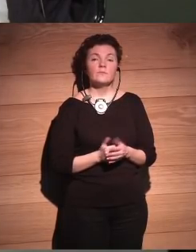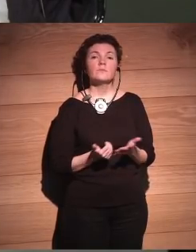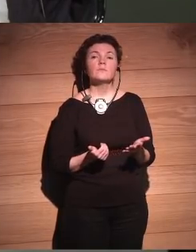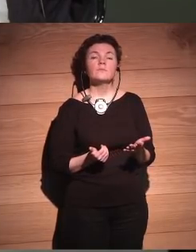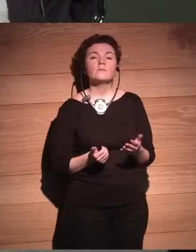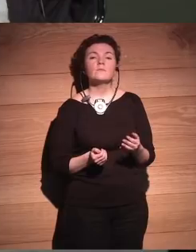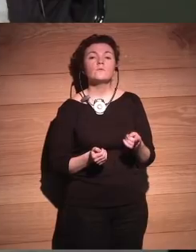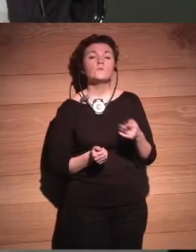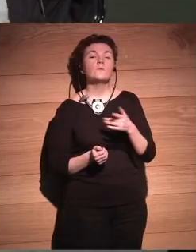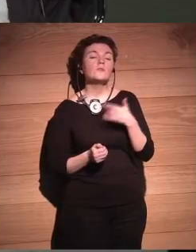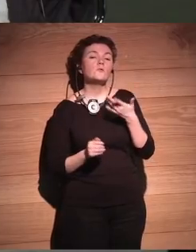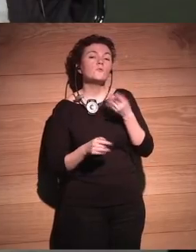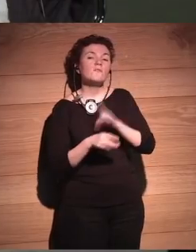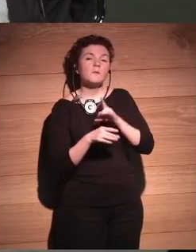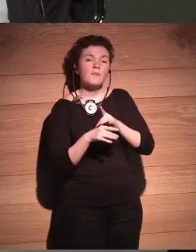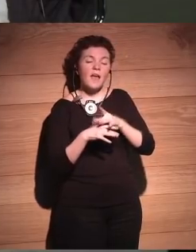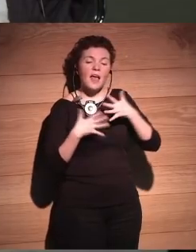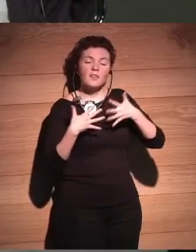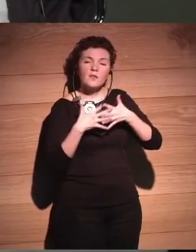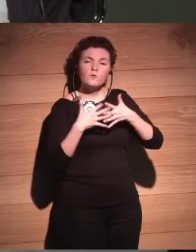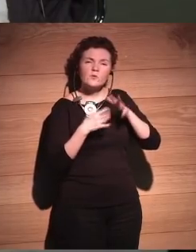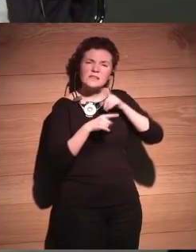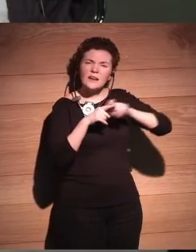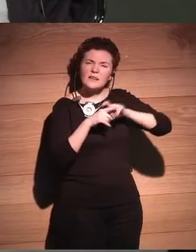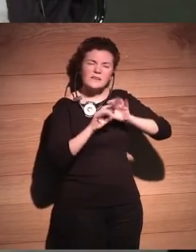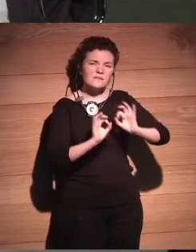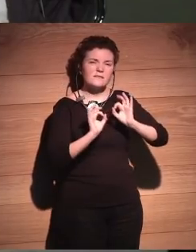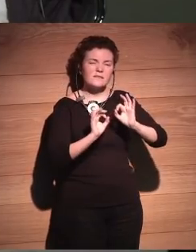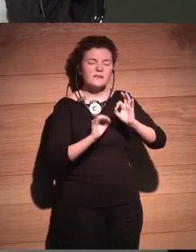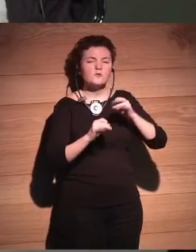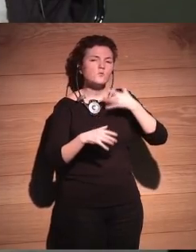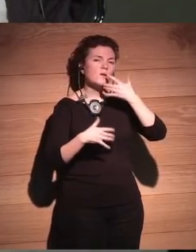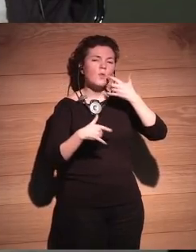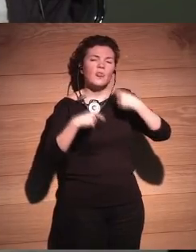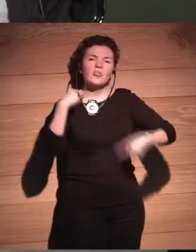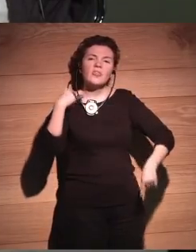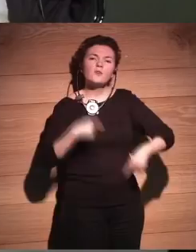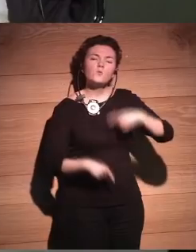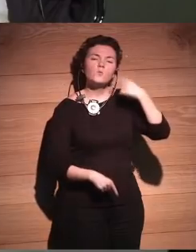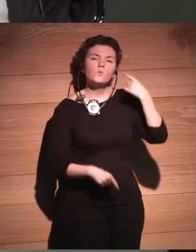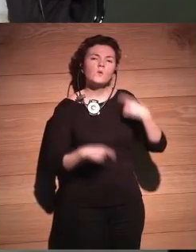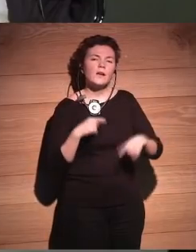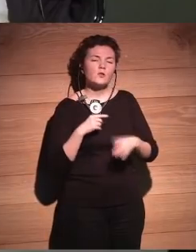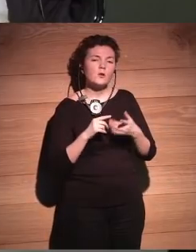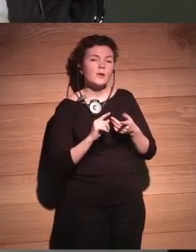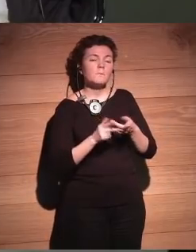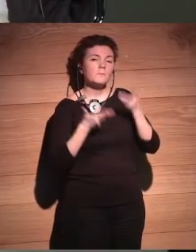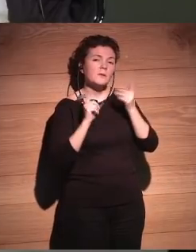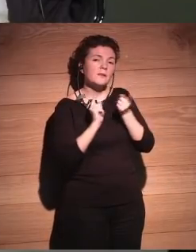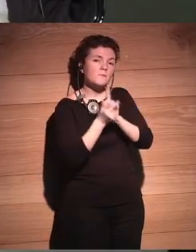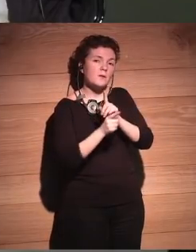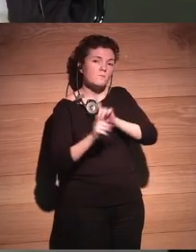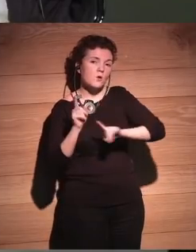Entonces quieres una enfermedad que tenga un circuito, unas características muy definidas, y eso es un circuito que permite cambiar el